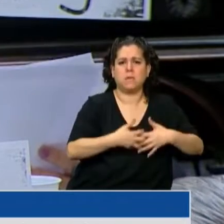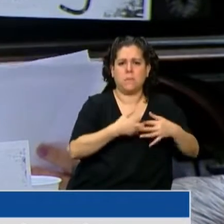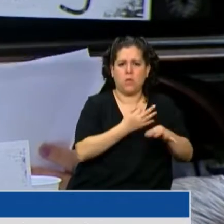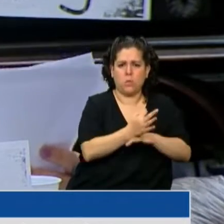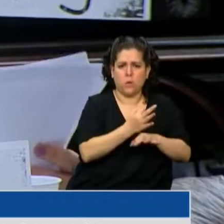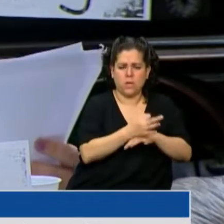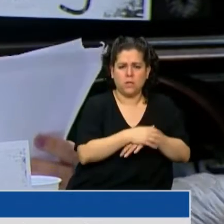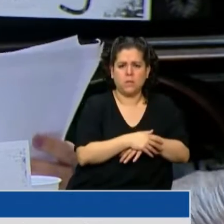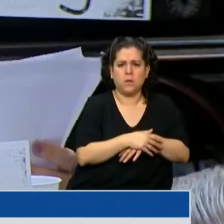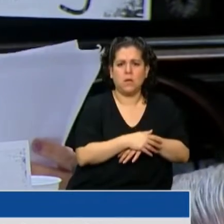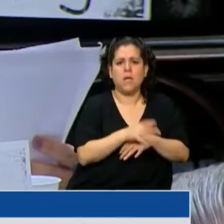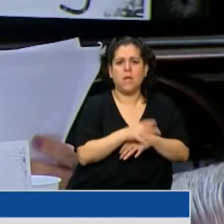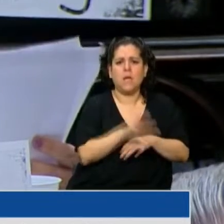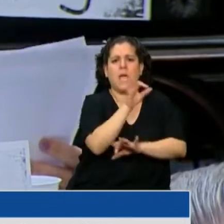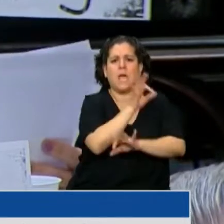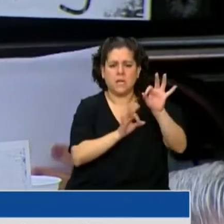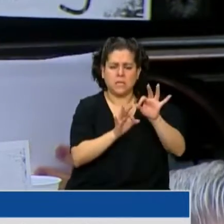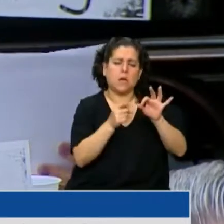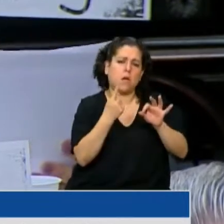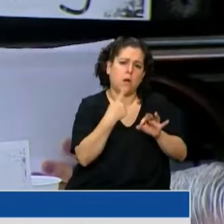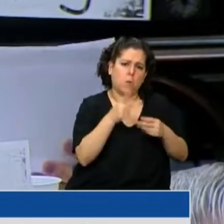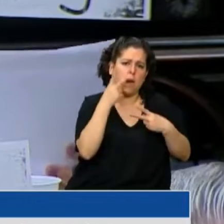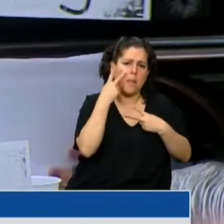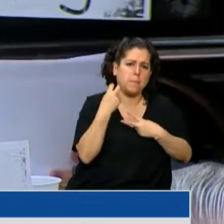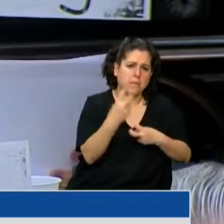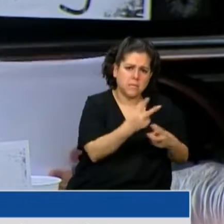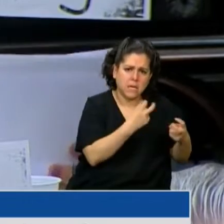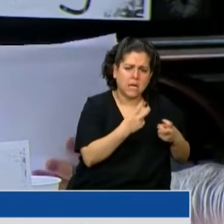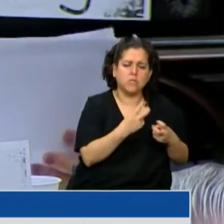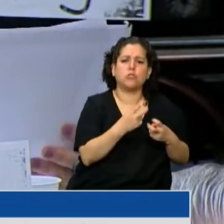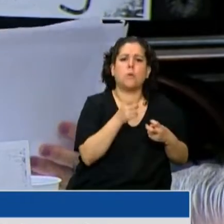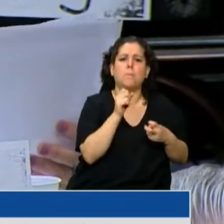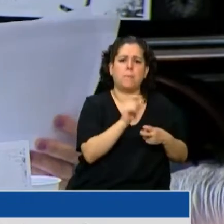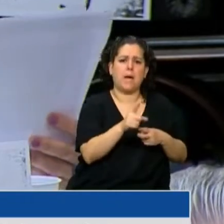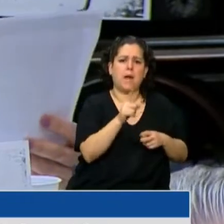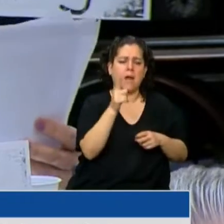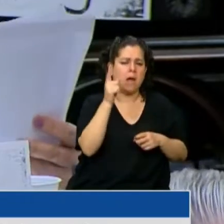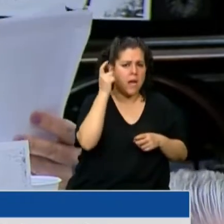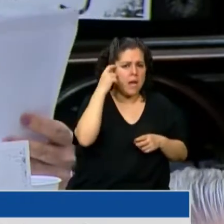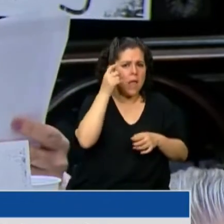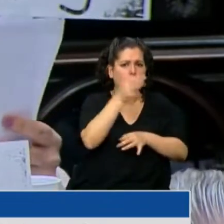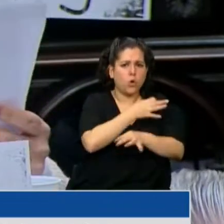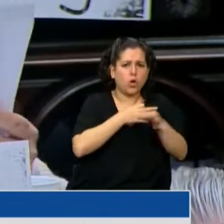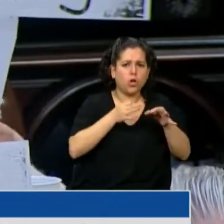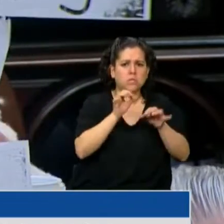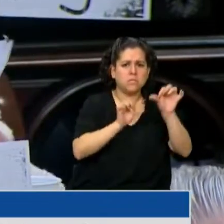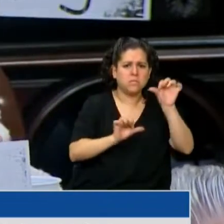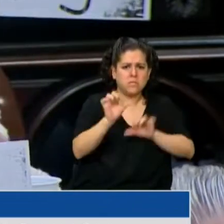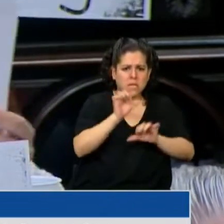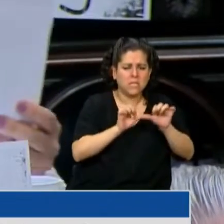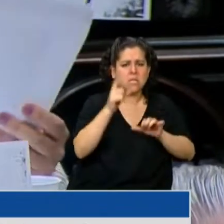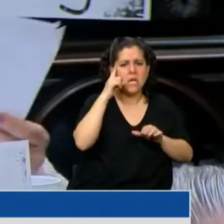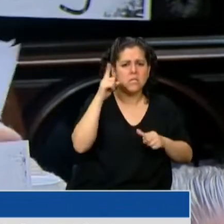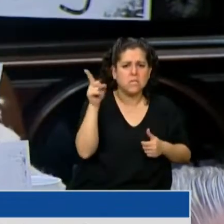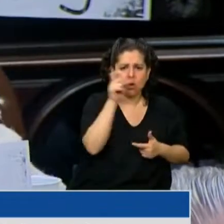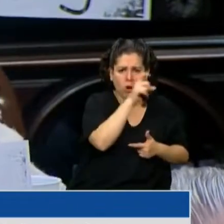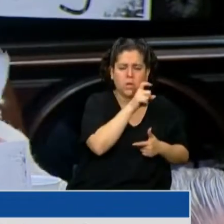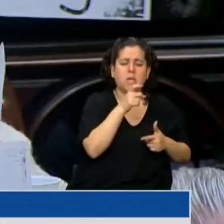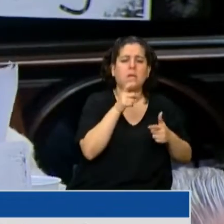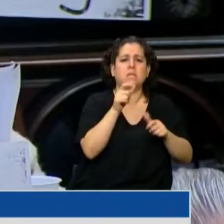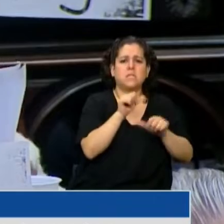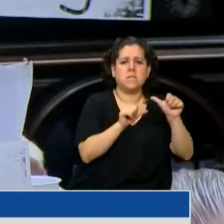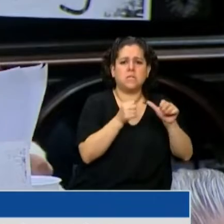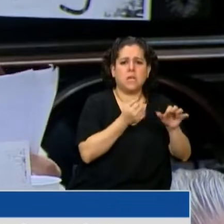educativo. ¿Qué estrategia? Investigación básica y aplicada en neurociencia educativa, psicología y ciencia de la educación.